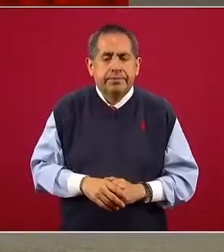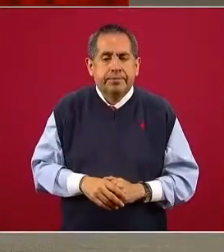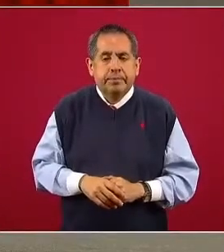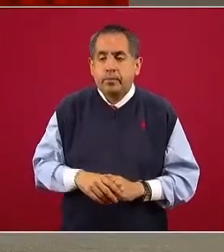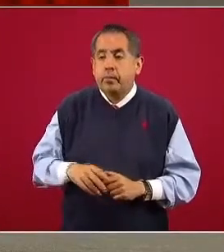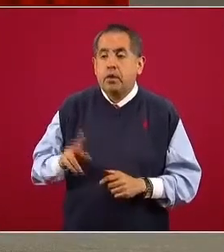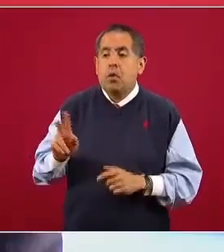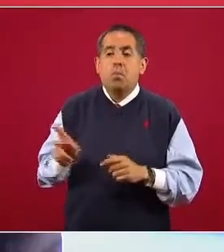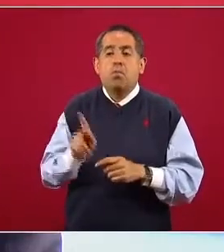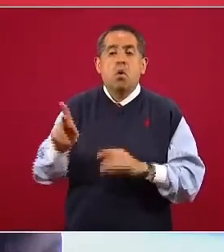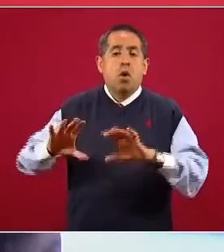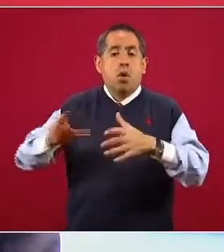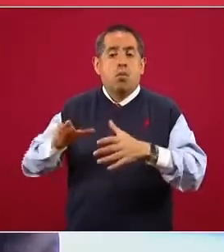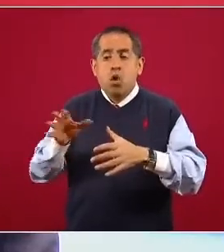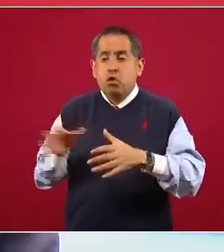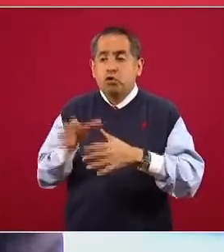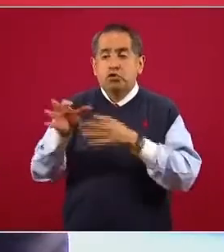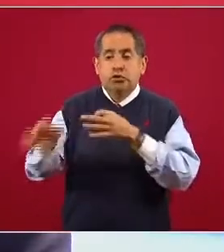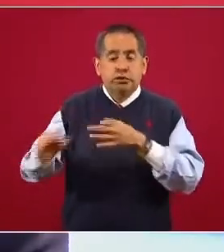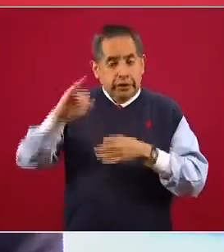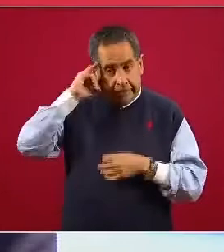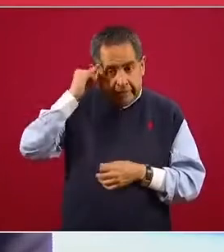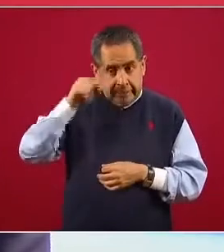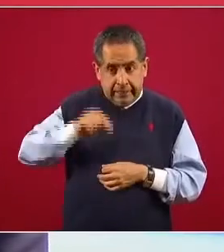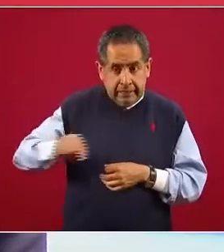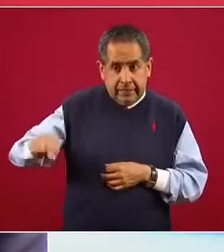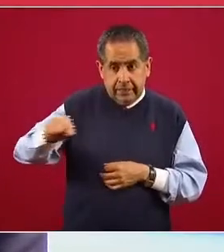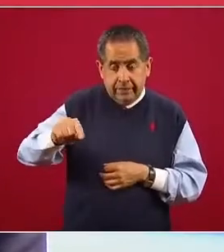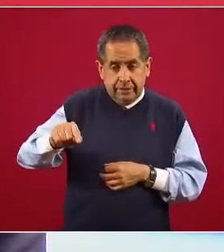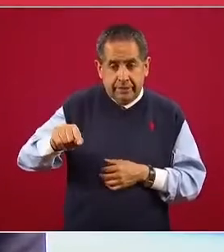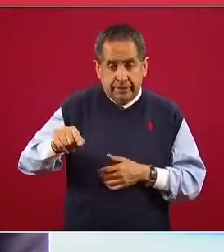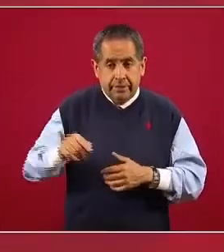Las poblaciones indígenas en nuestro país